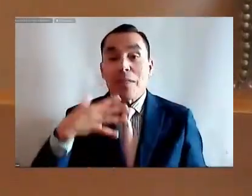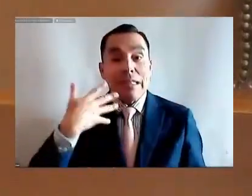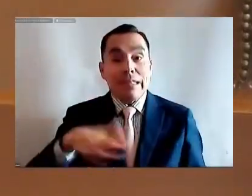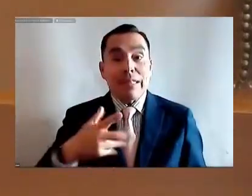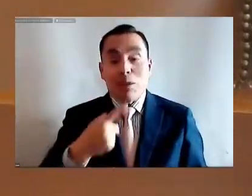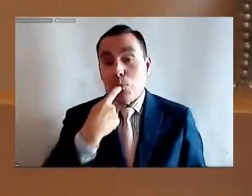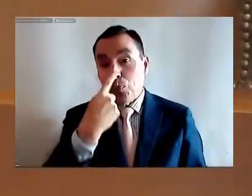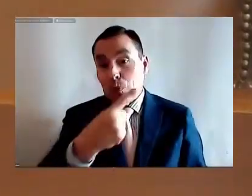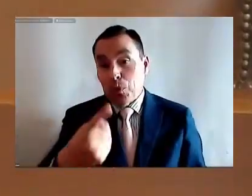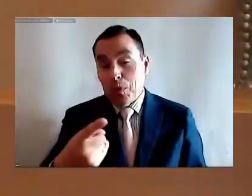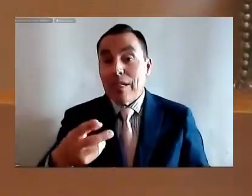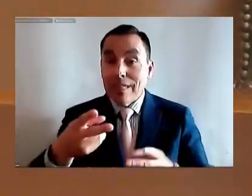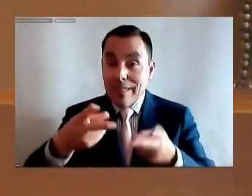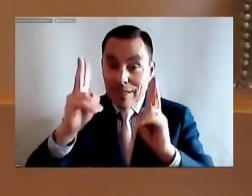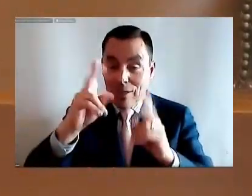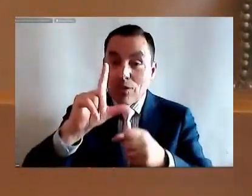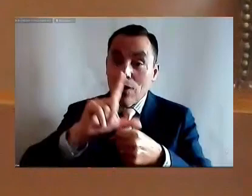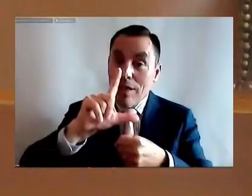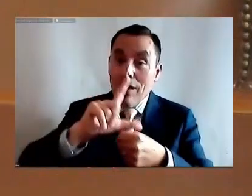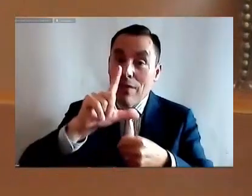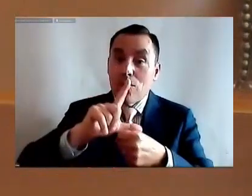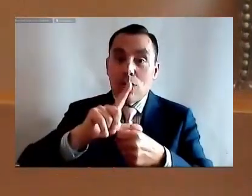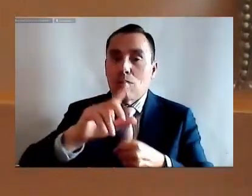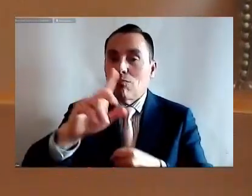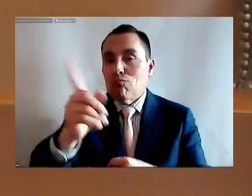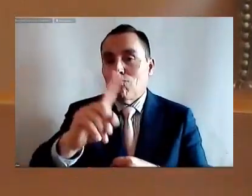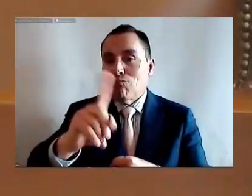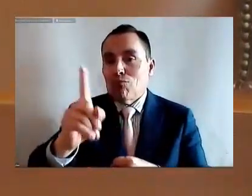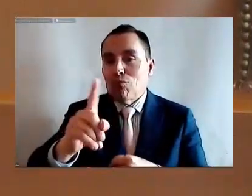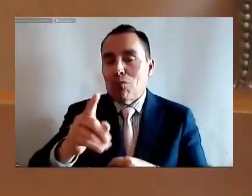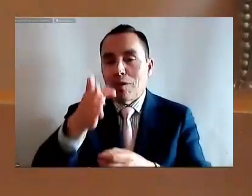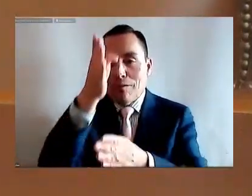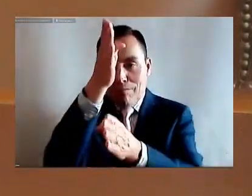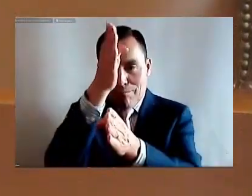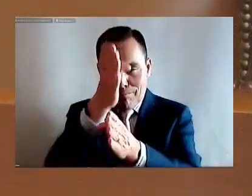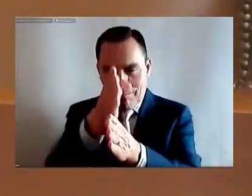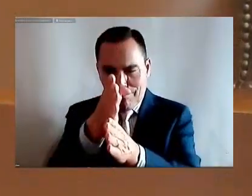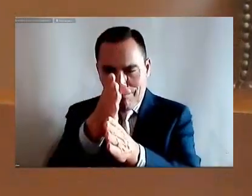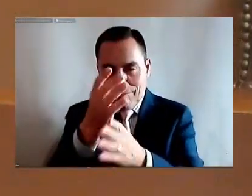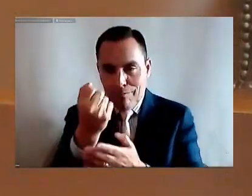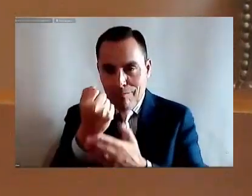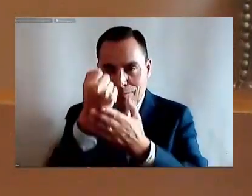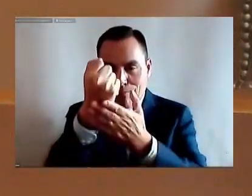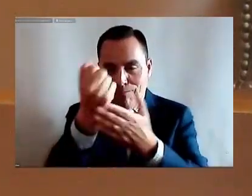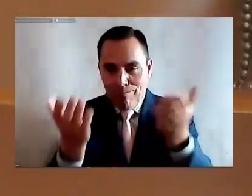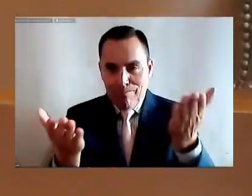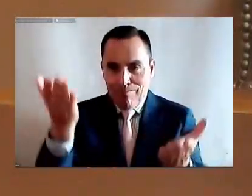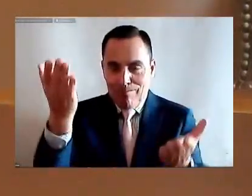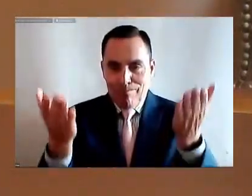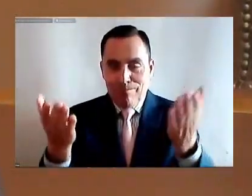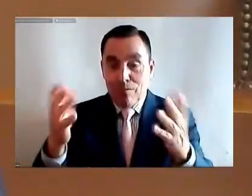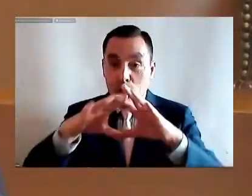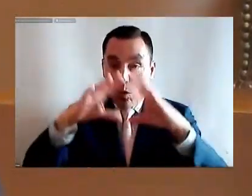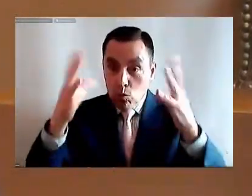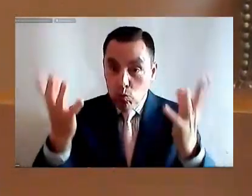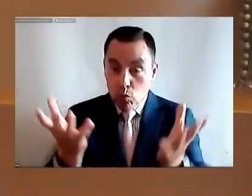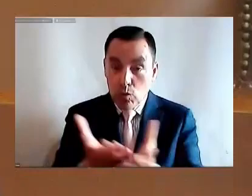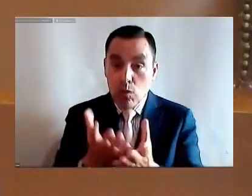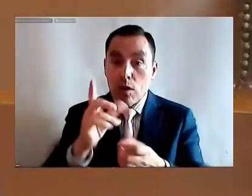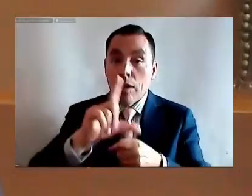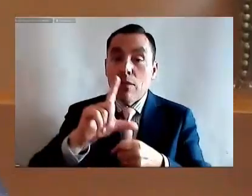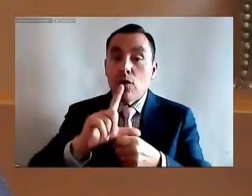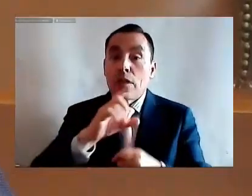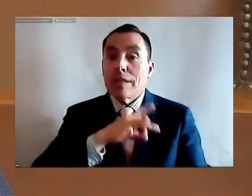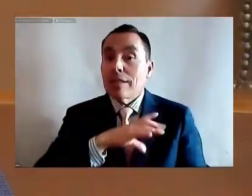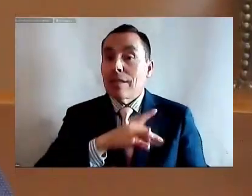derecho laboral no es neutral, ¿no? En el tema de la mujer, el derecho laboral mundial y el derecho laboral chileno tampoco